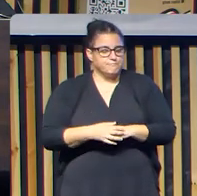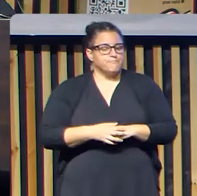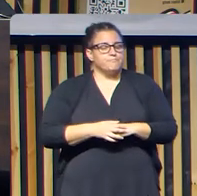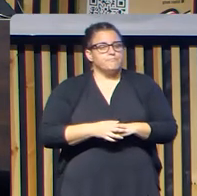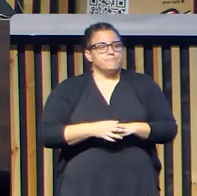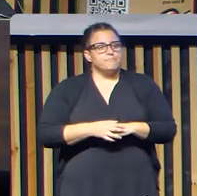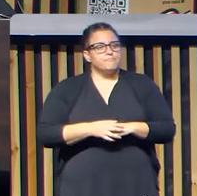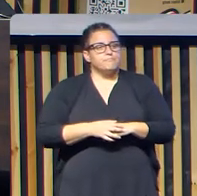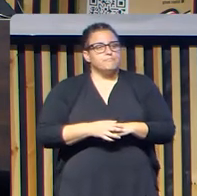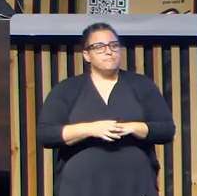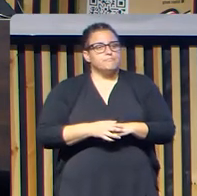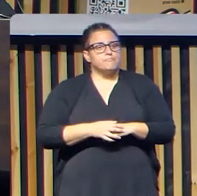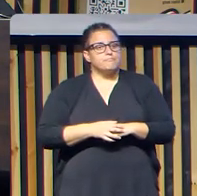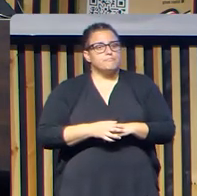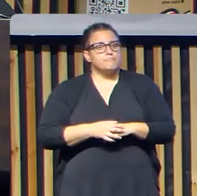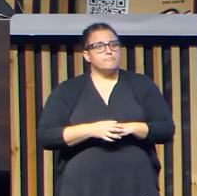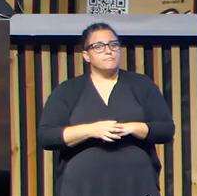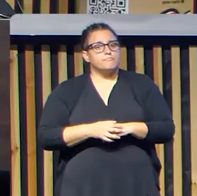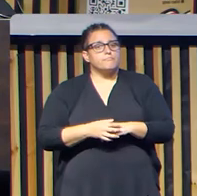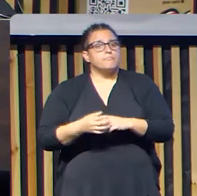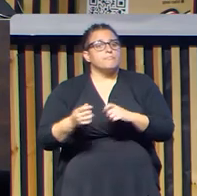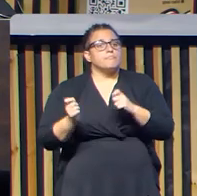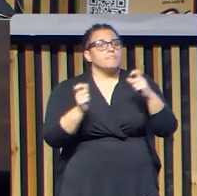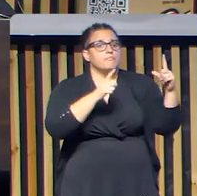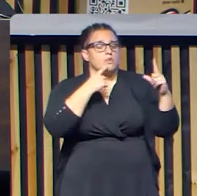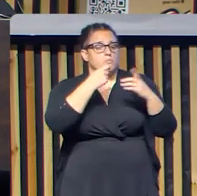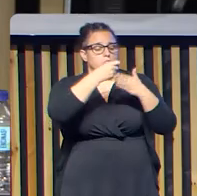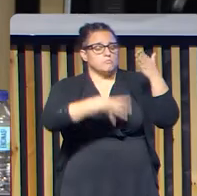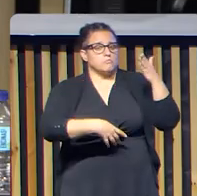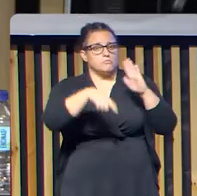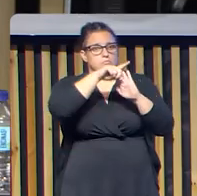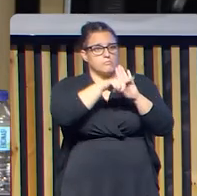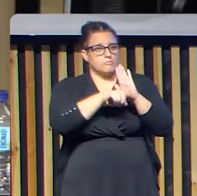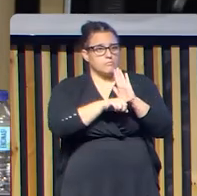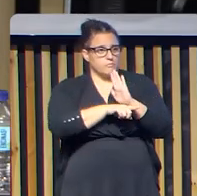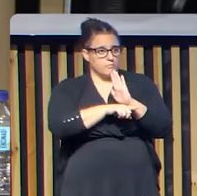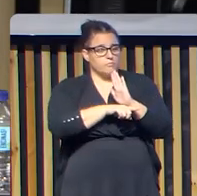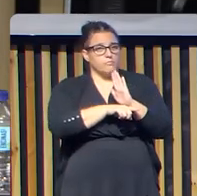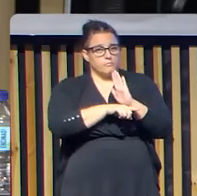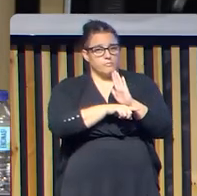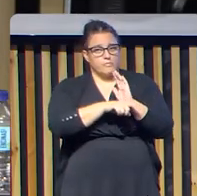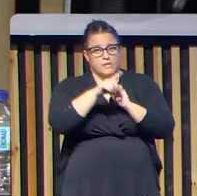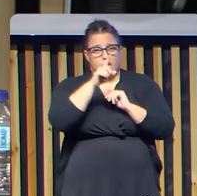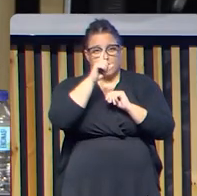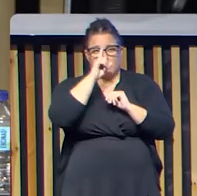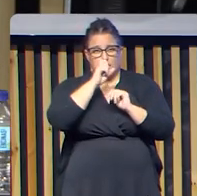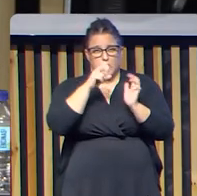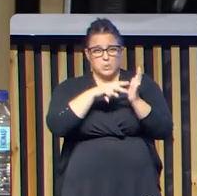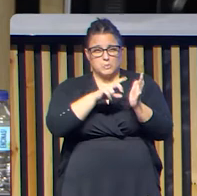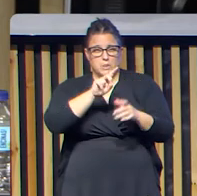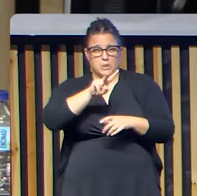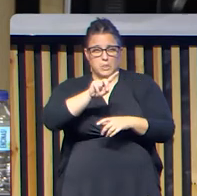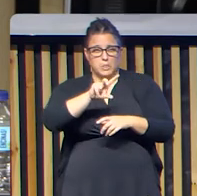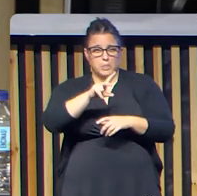un opúsculo una especie de decálogo que publicó en 2012